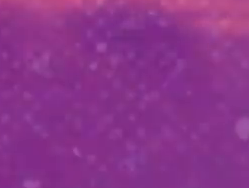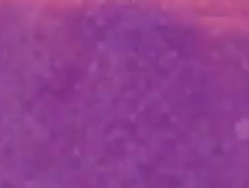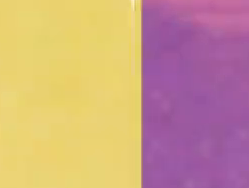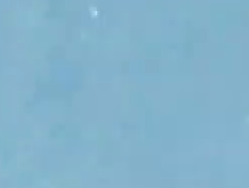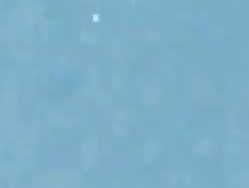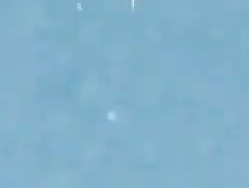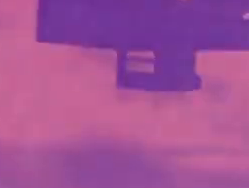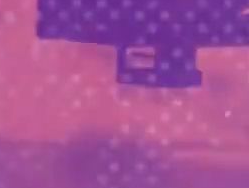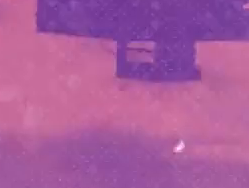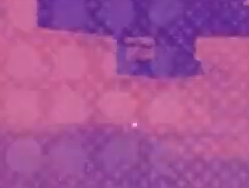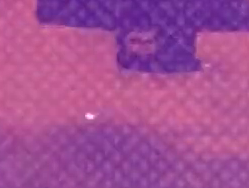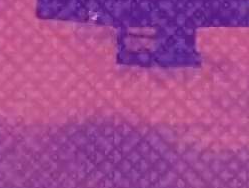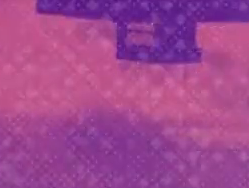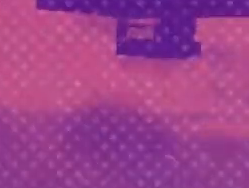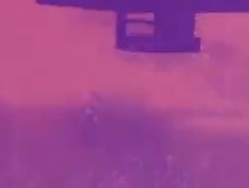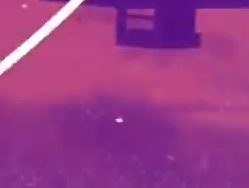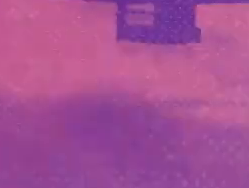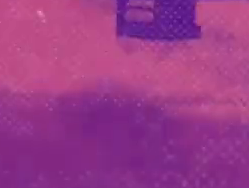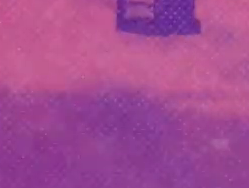dispersa la memoria con